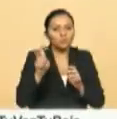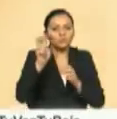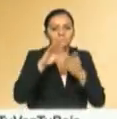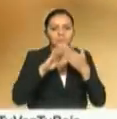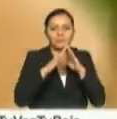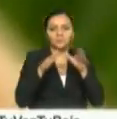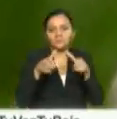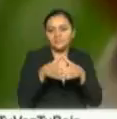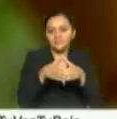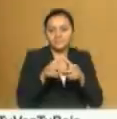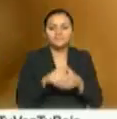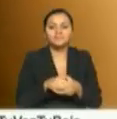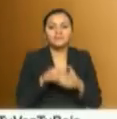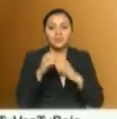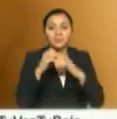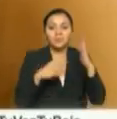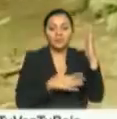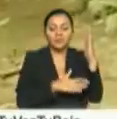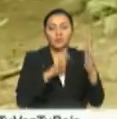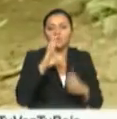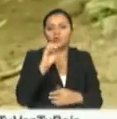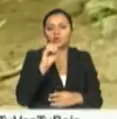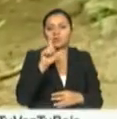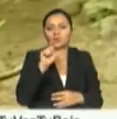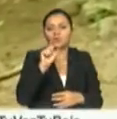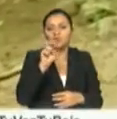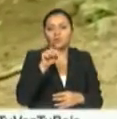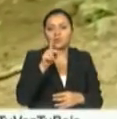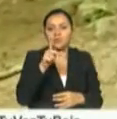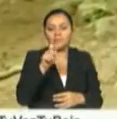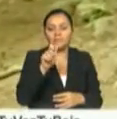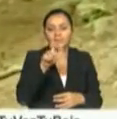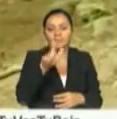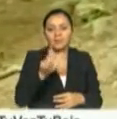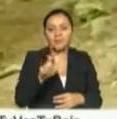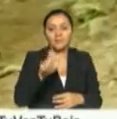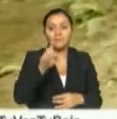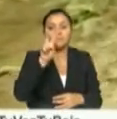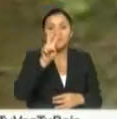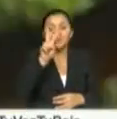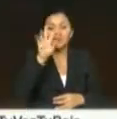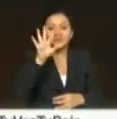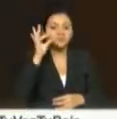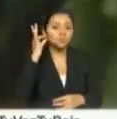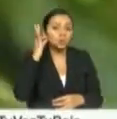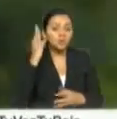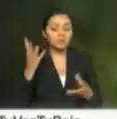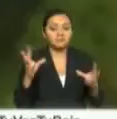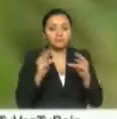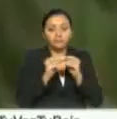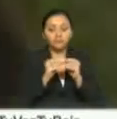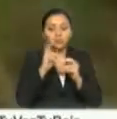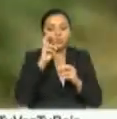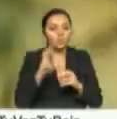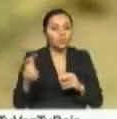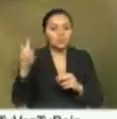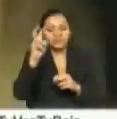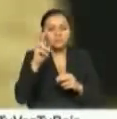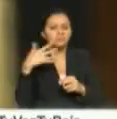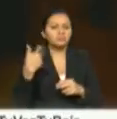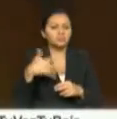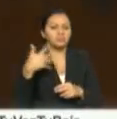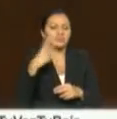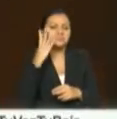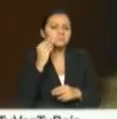comunitario, como el proyecto Tolón Pelé, creado por 25 mujeres de la comuna Chihuilpe, que ofrece a los turistas la